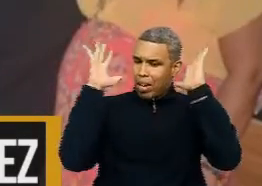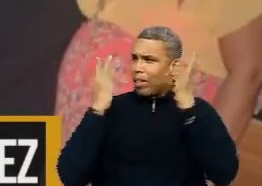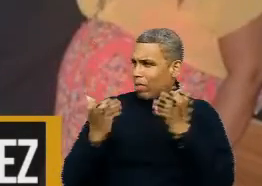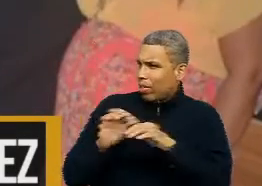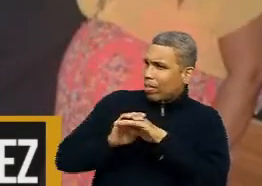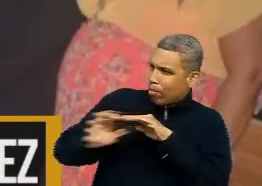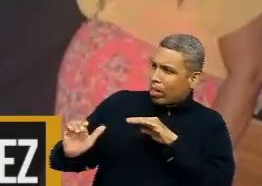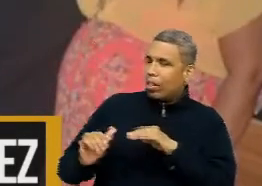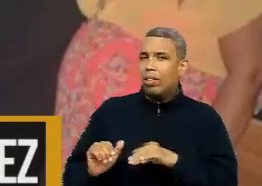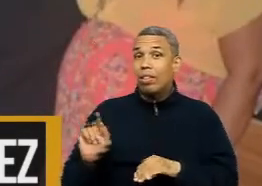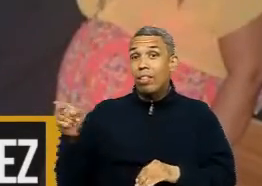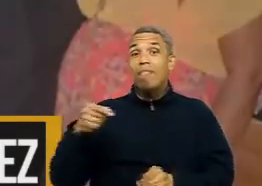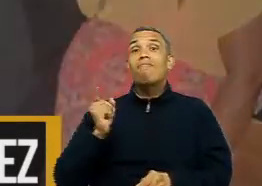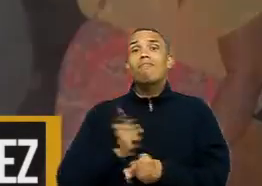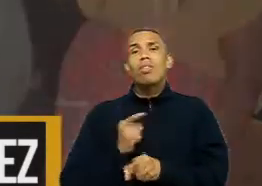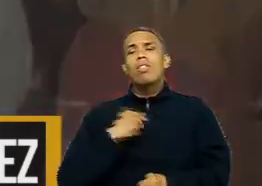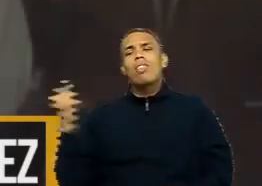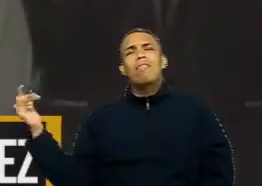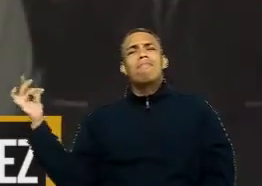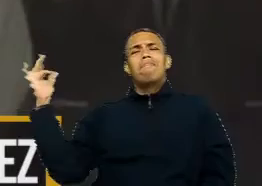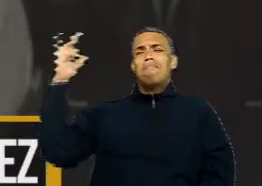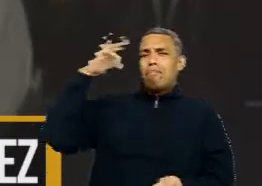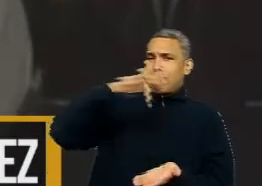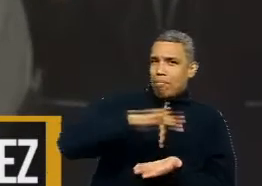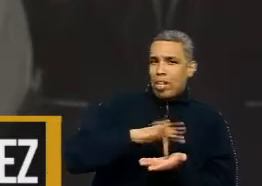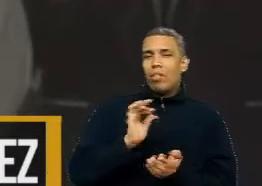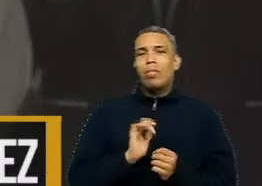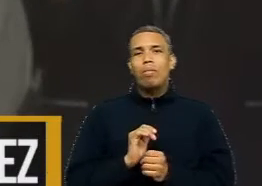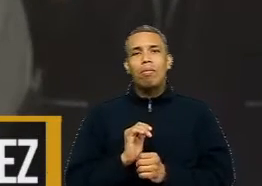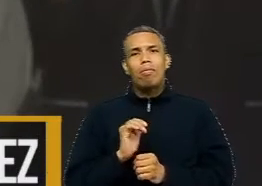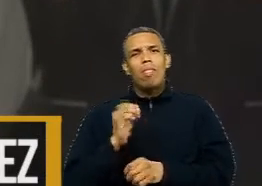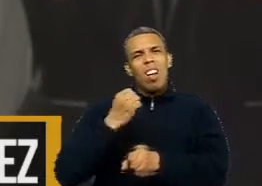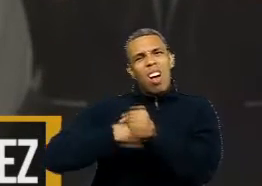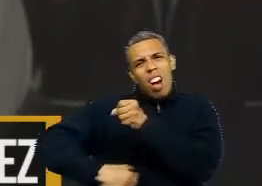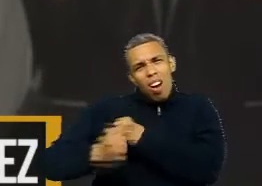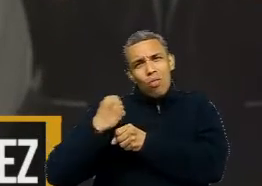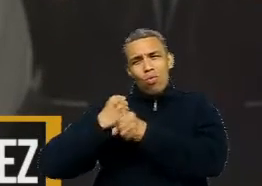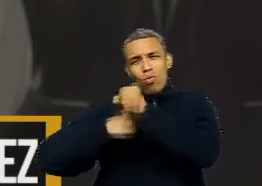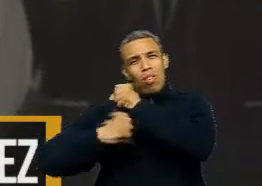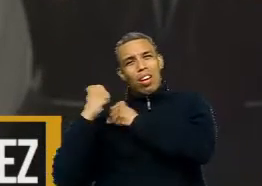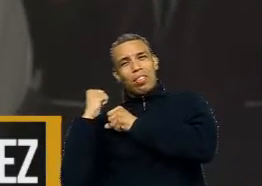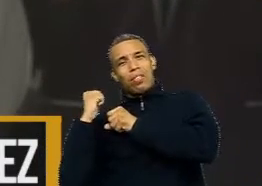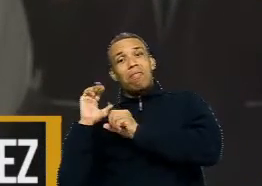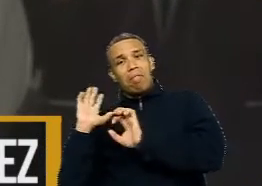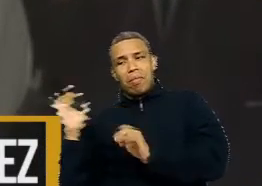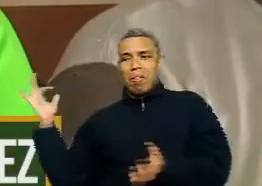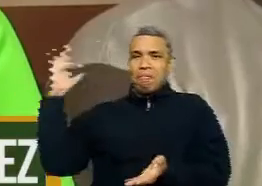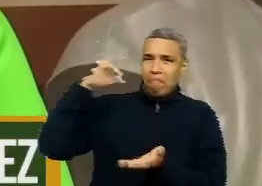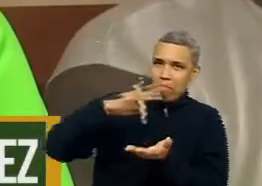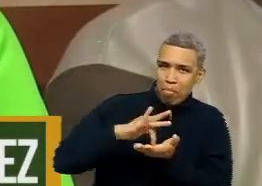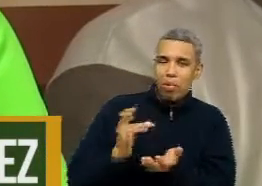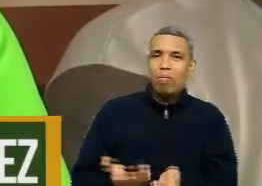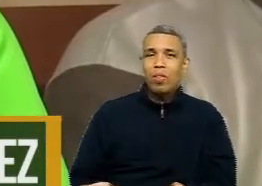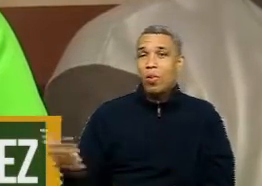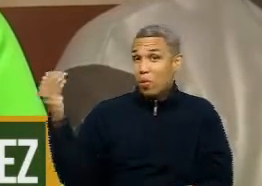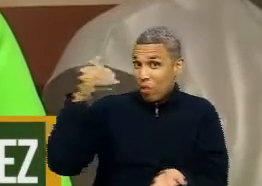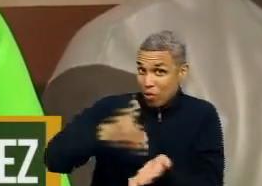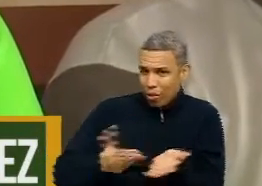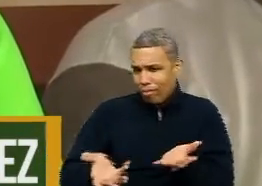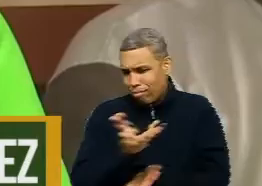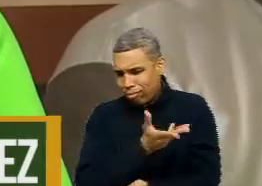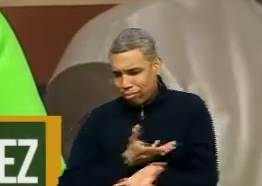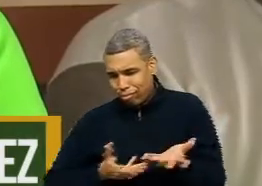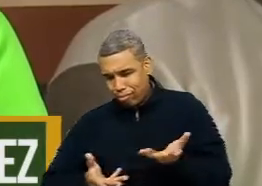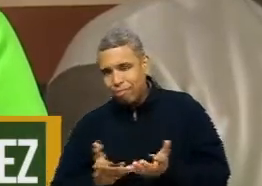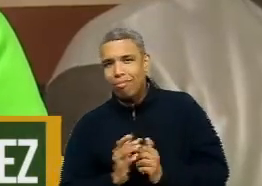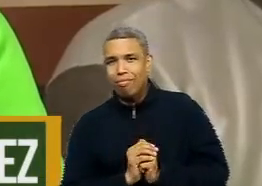increíble, porque después de tantos años, pues, de vivir juntos, entonces ya nos organizamos para